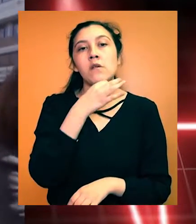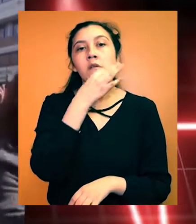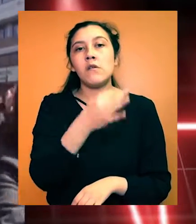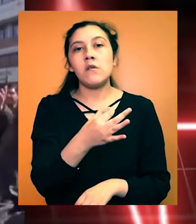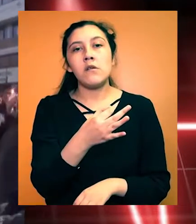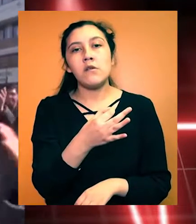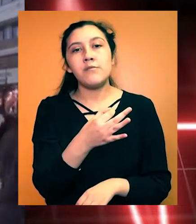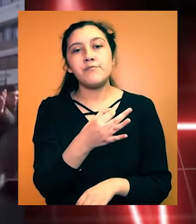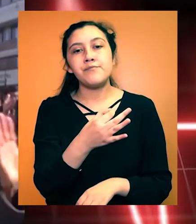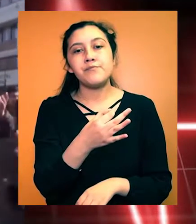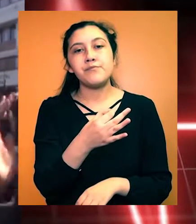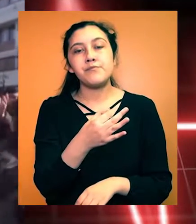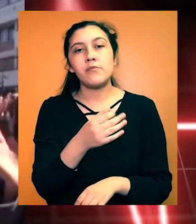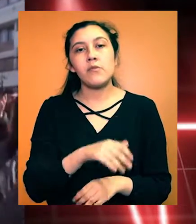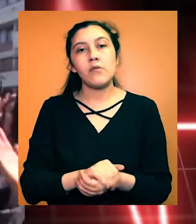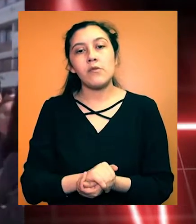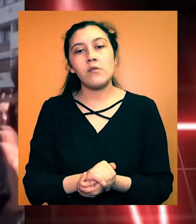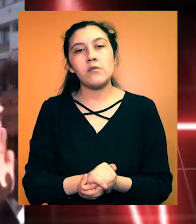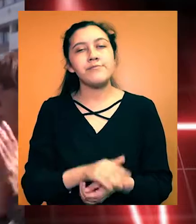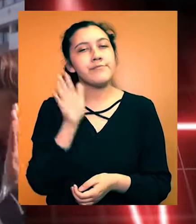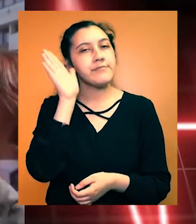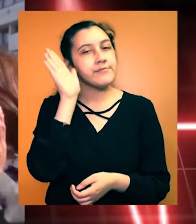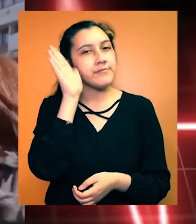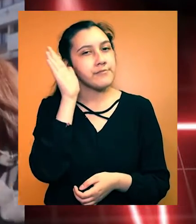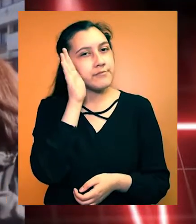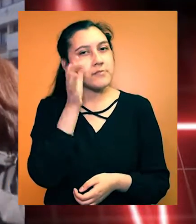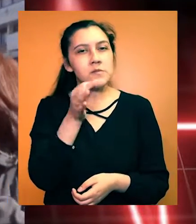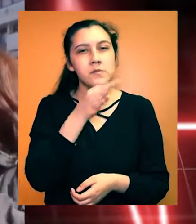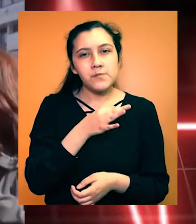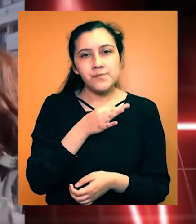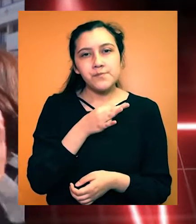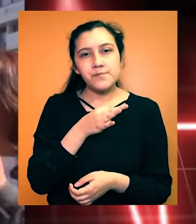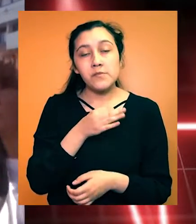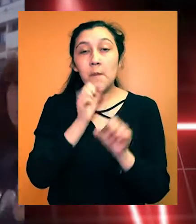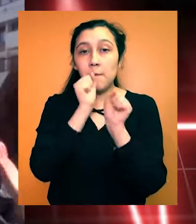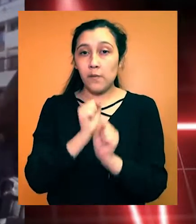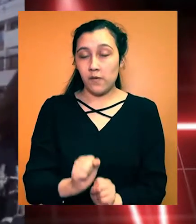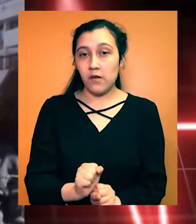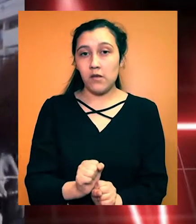en el fondo lo analizará la comisión externa, pero en ningún momento él dijo